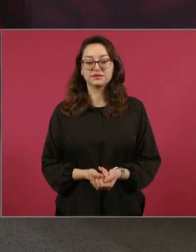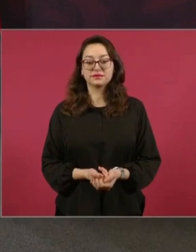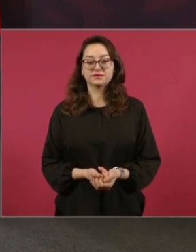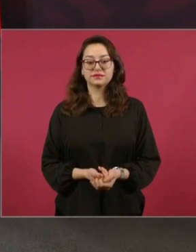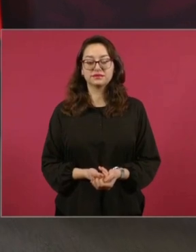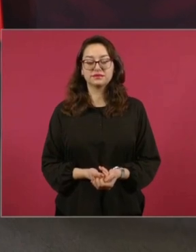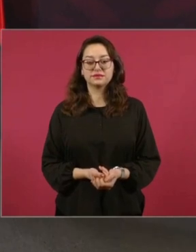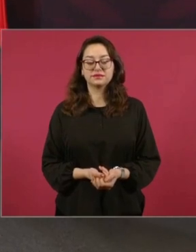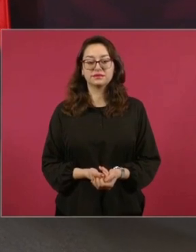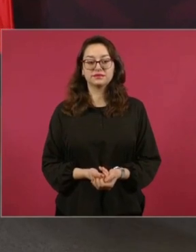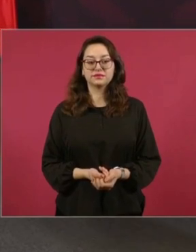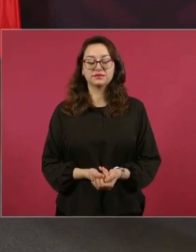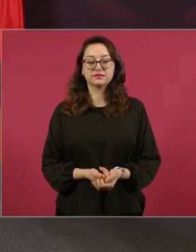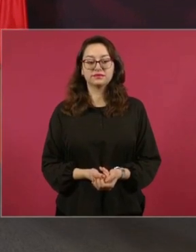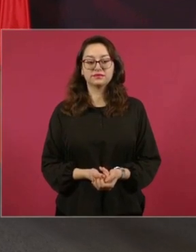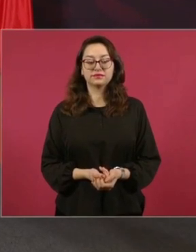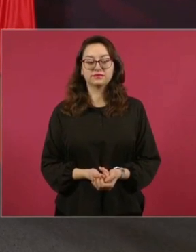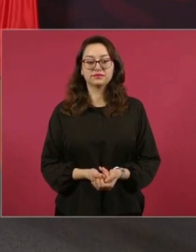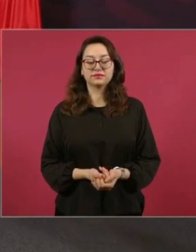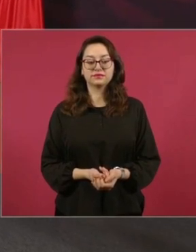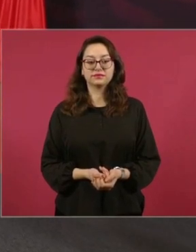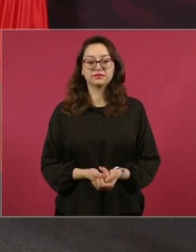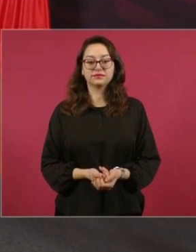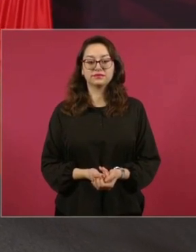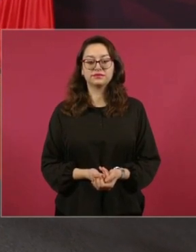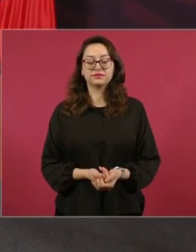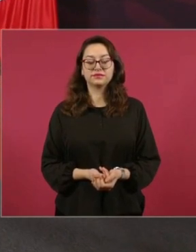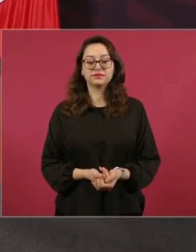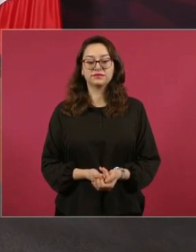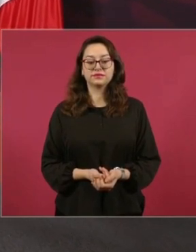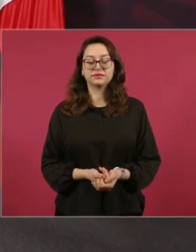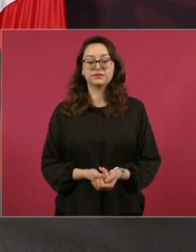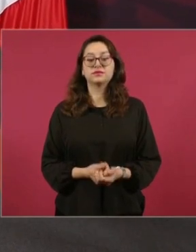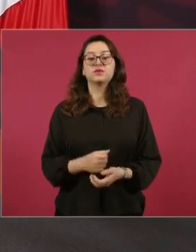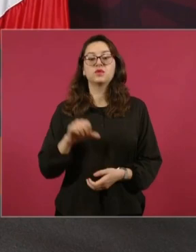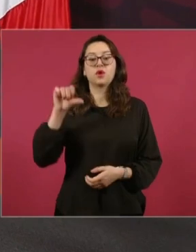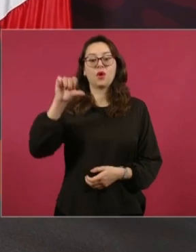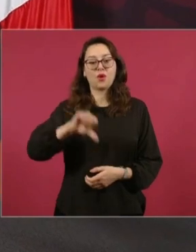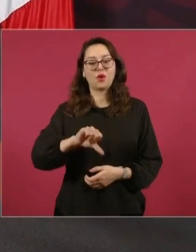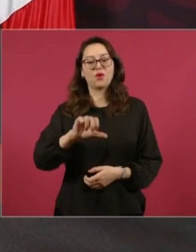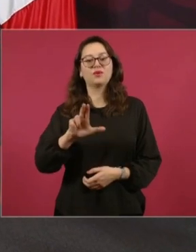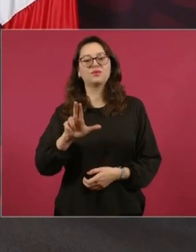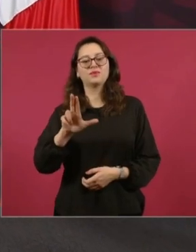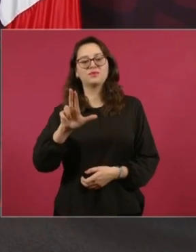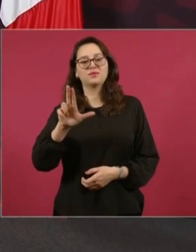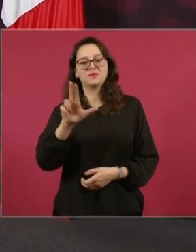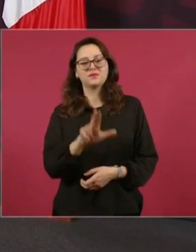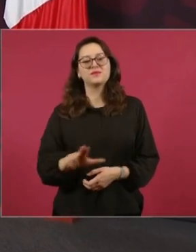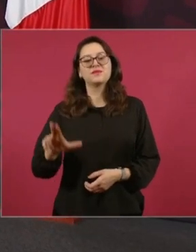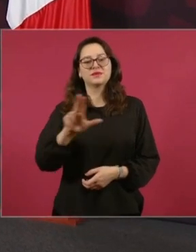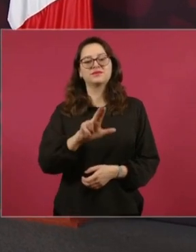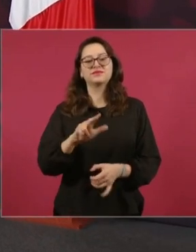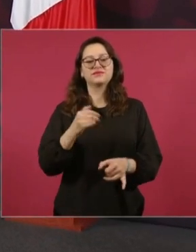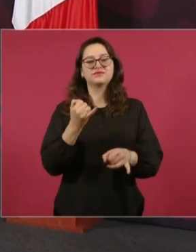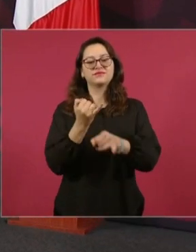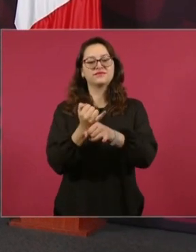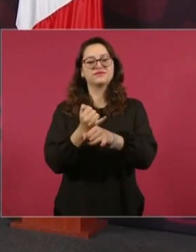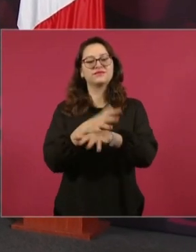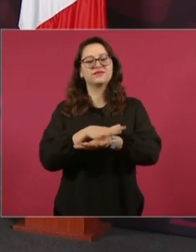Bueno, vamos a informar. Hoy martes tenemos